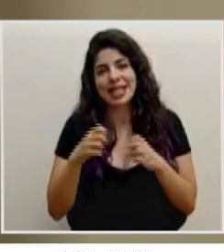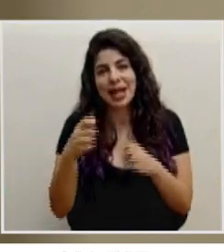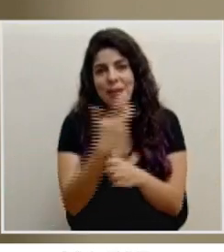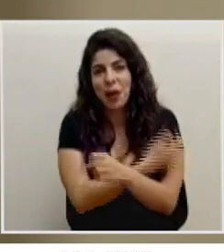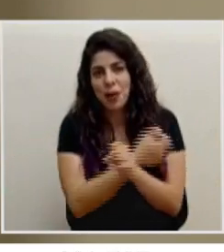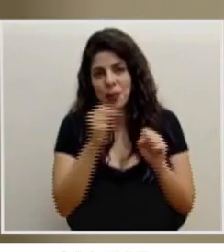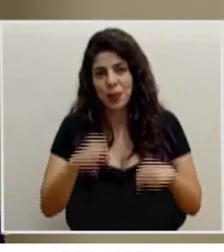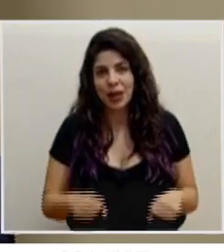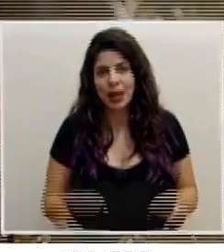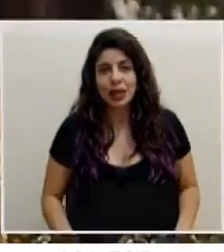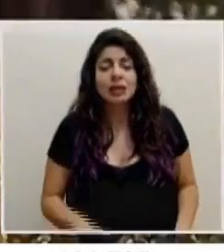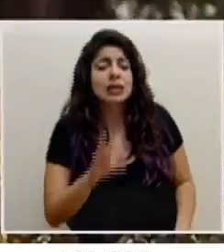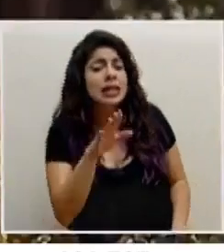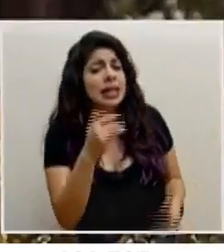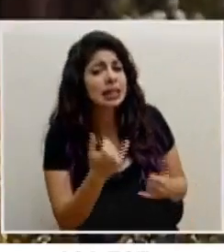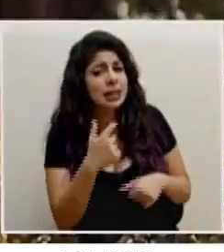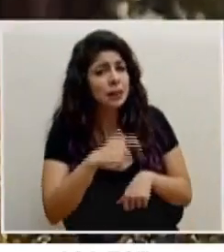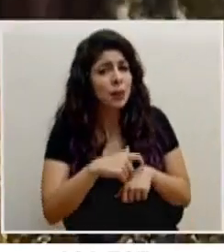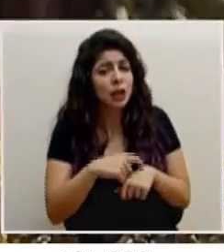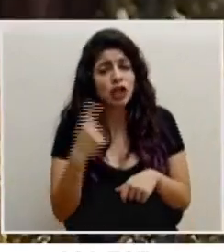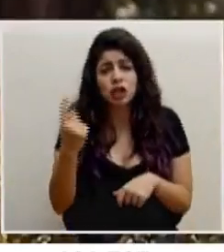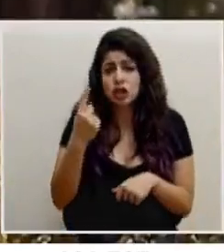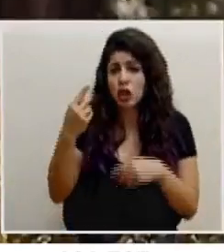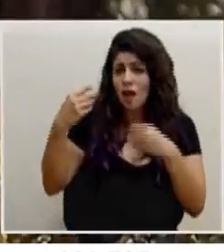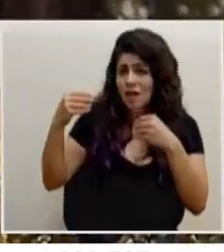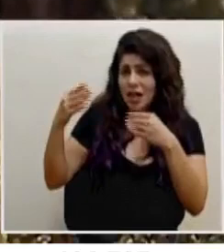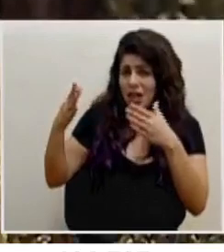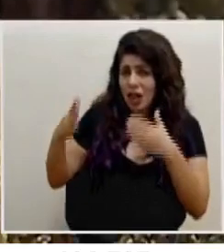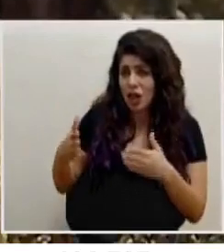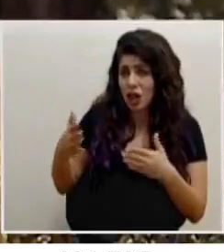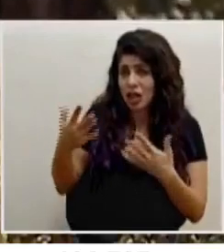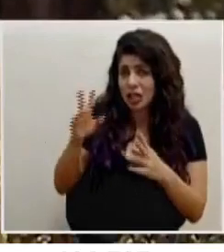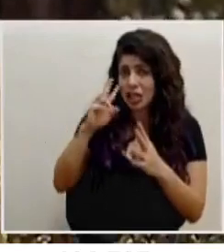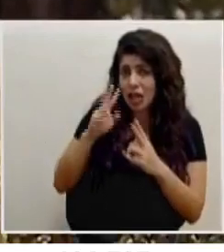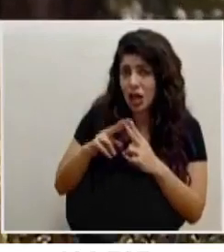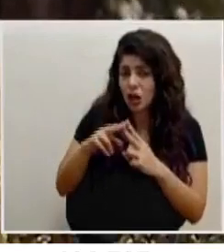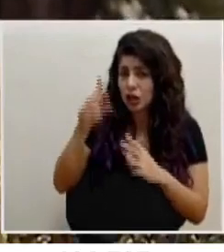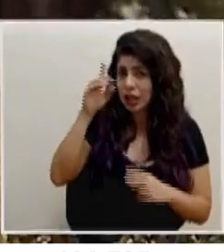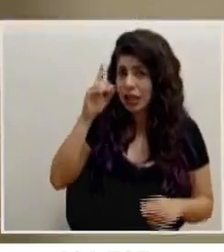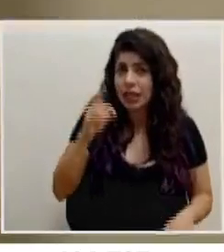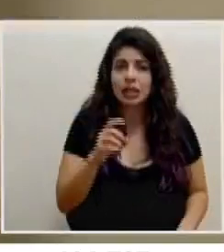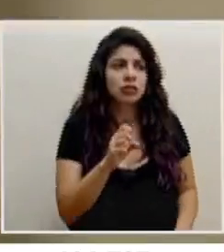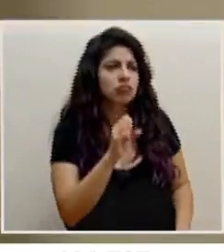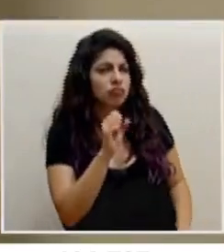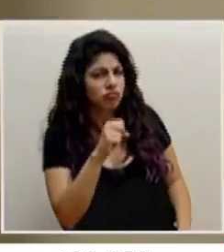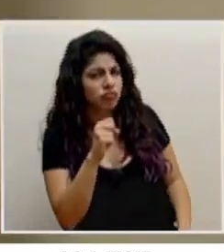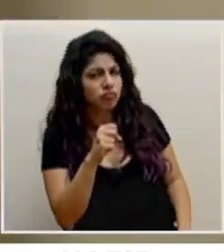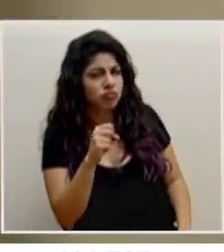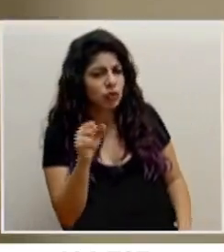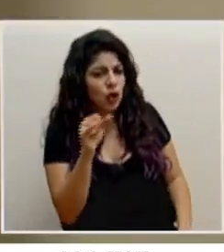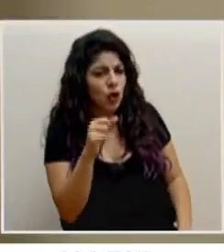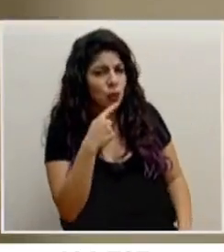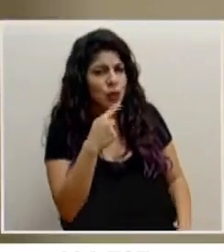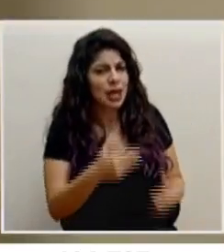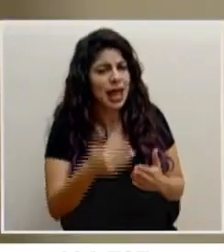vacunación. Por el momento solo con los proveedores que se ha conocido, don Daniel. Sí, o sea, como le indicaba anteriormente, también en